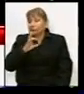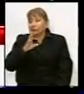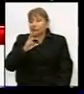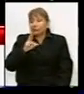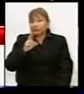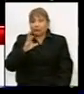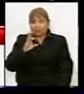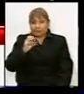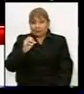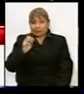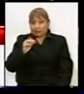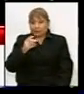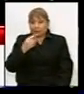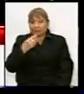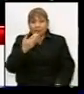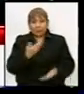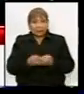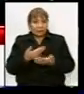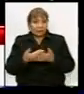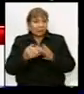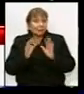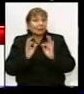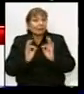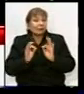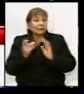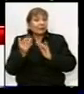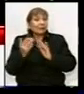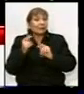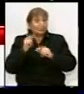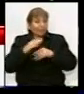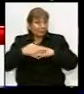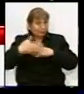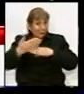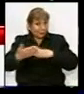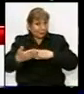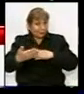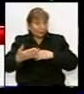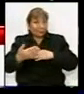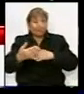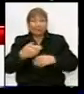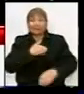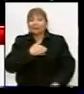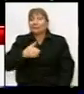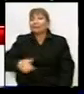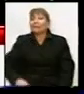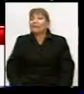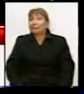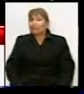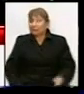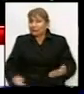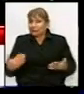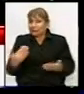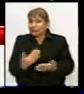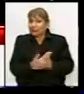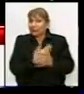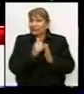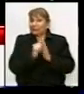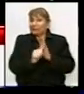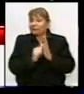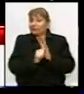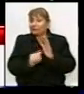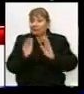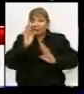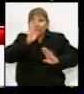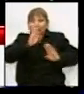estamos de acuerdo con la alianza para el progreso esperemos que después de esta fecha el presidente tenga una nueva agenda y que se